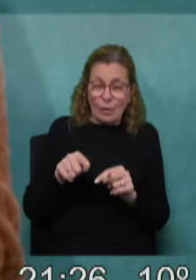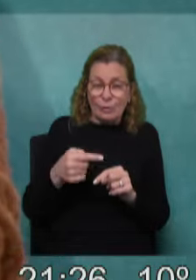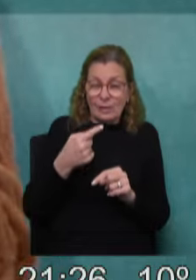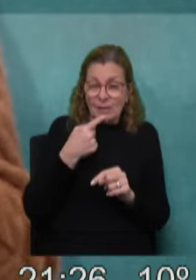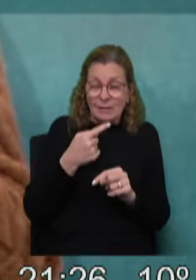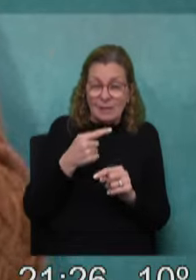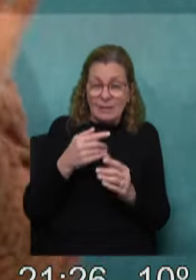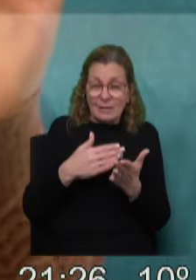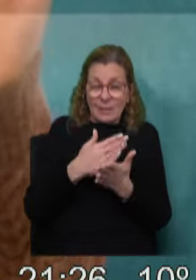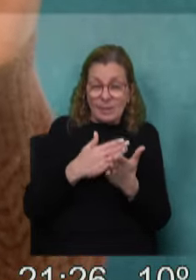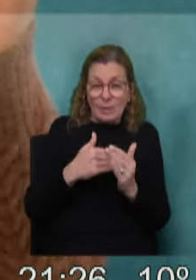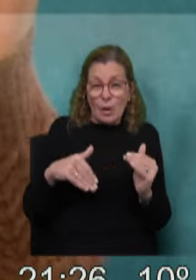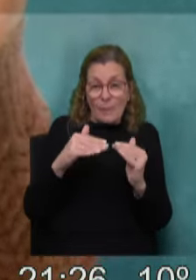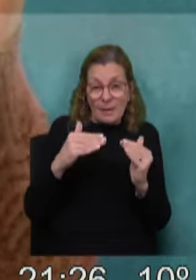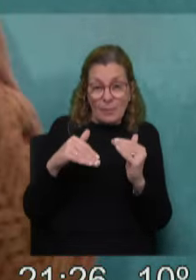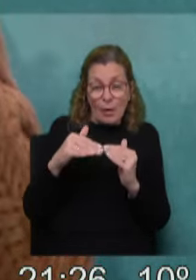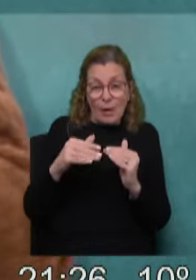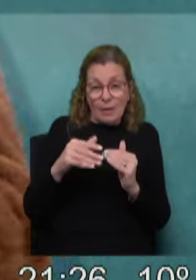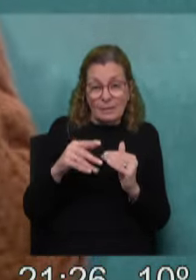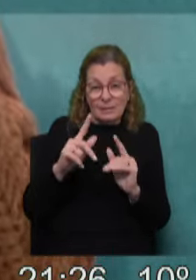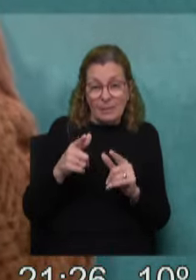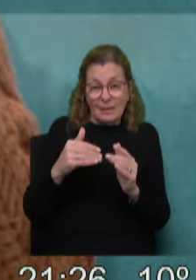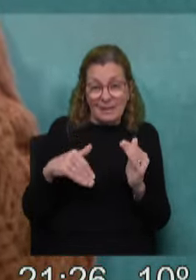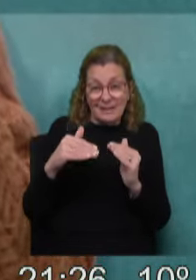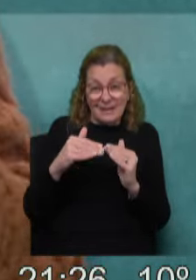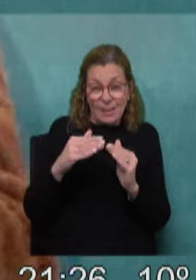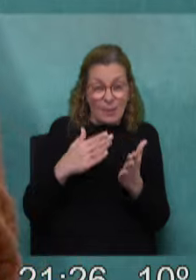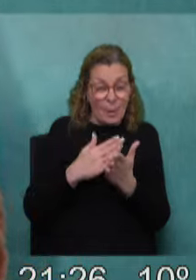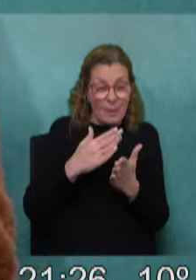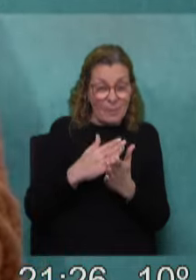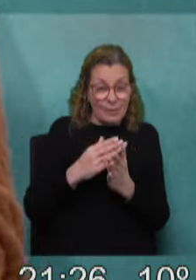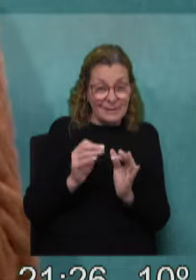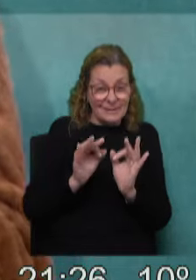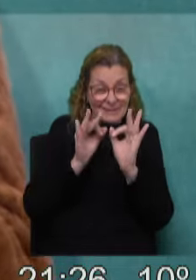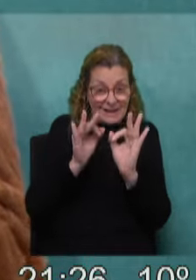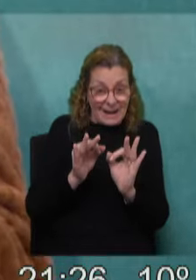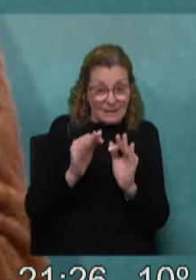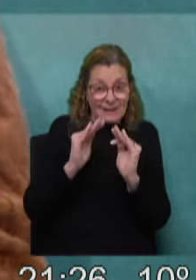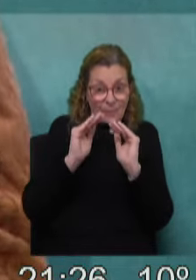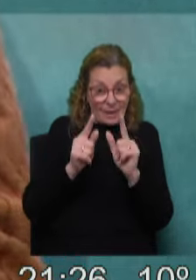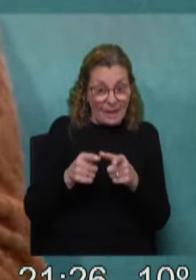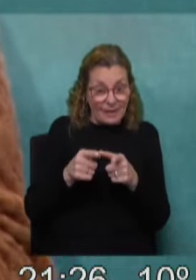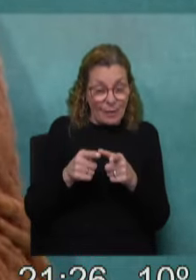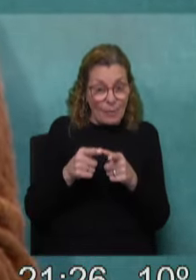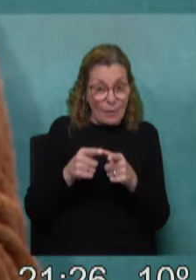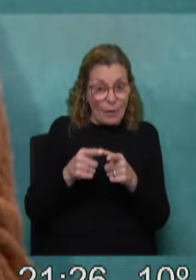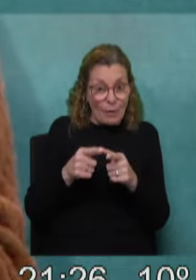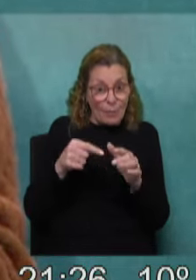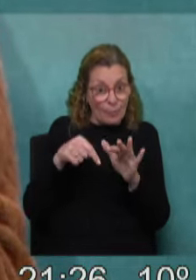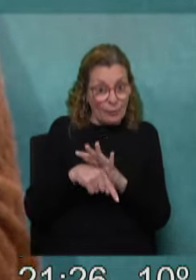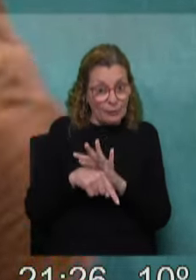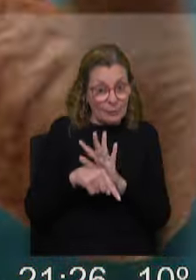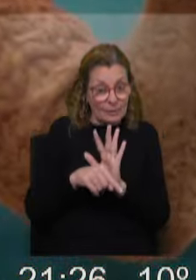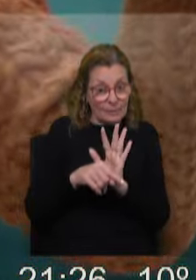que hacen siempre lo mismo, que también es fascinante también hacer siempre lo mismo. Porque llegás a un grado también ahí muy hondo,